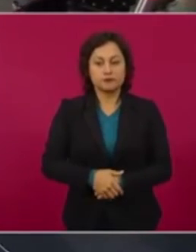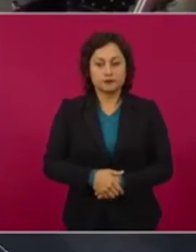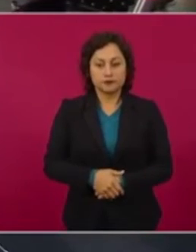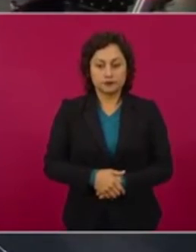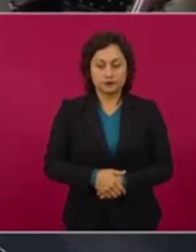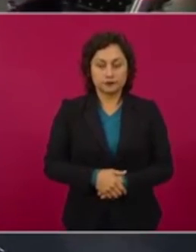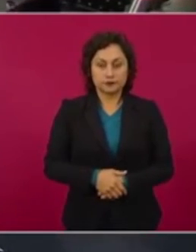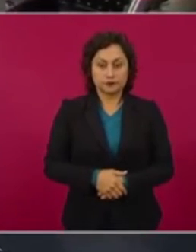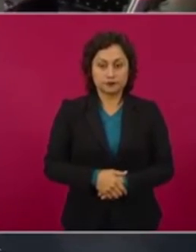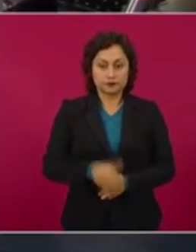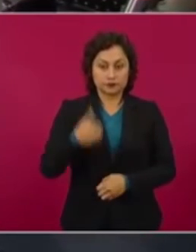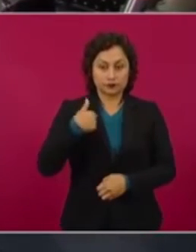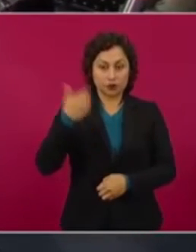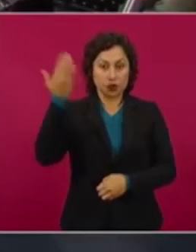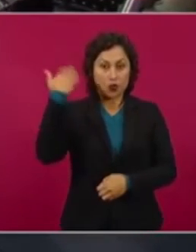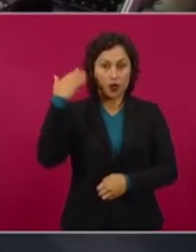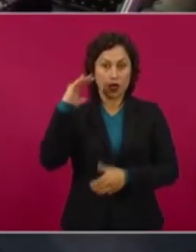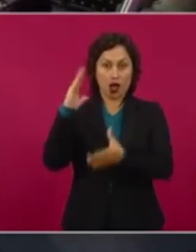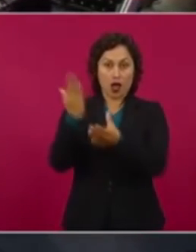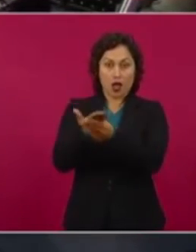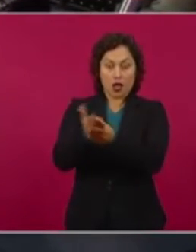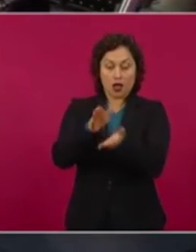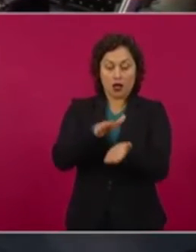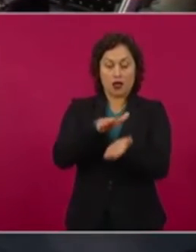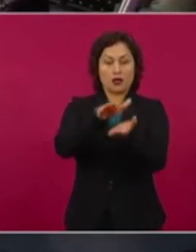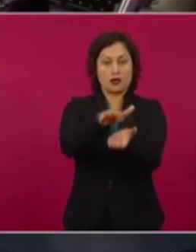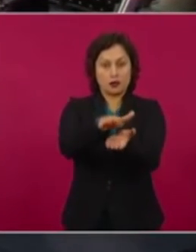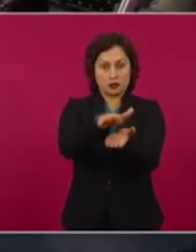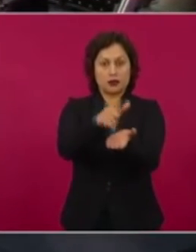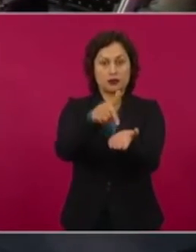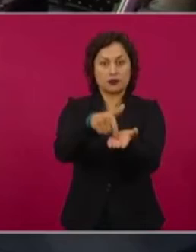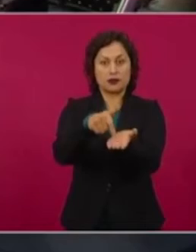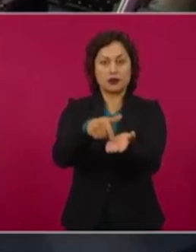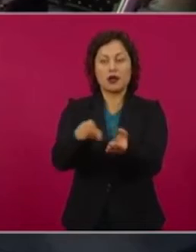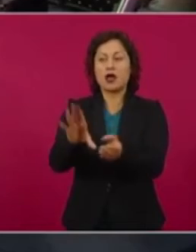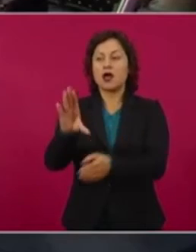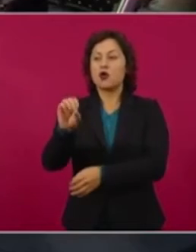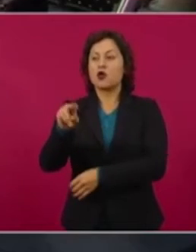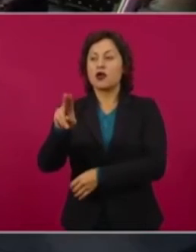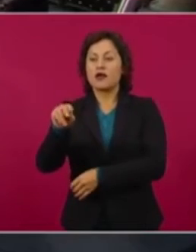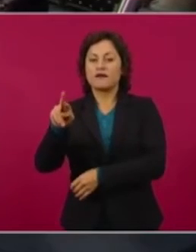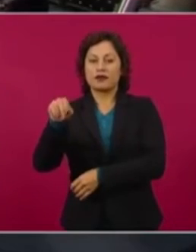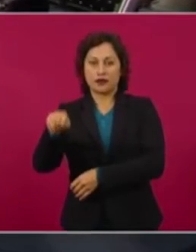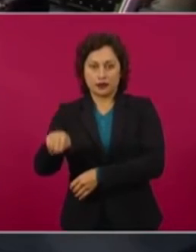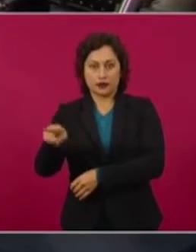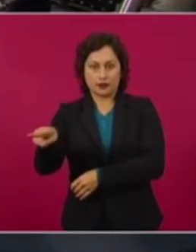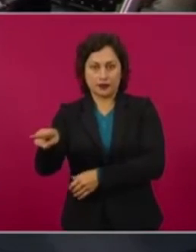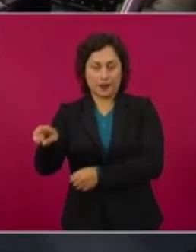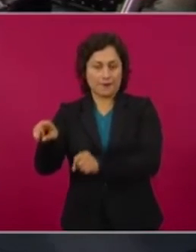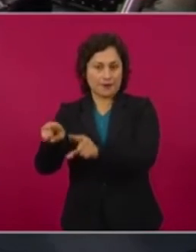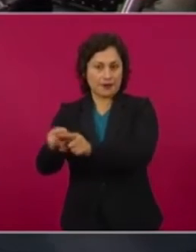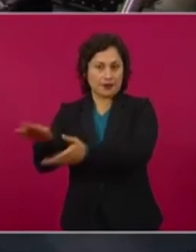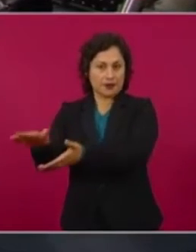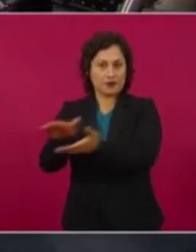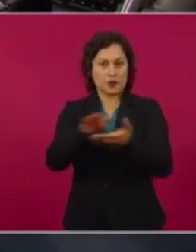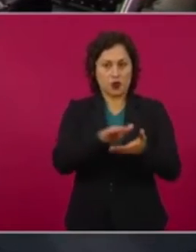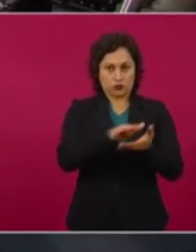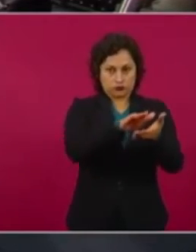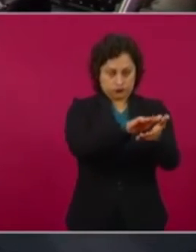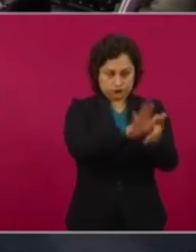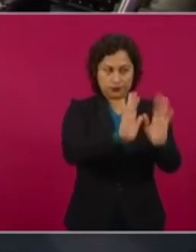Le entregué unos casos que acompañamos a la CONAVIM. Sí. pero los casos de los que yo le